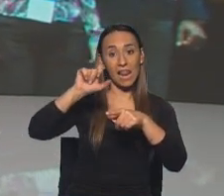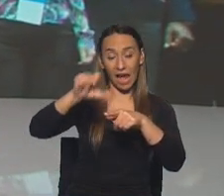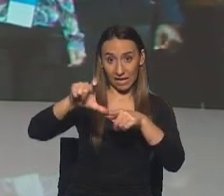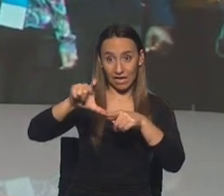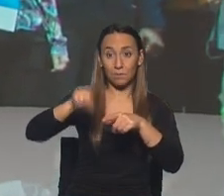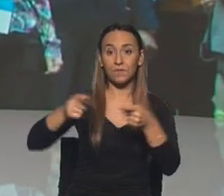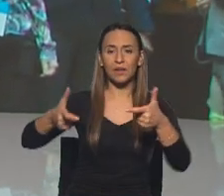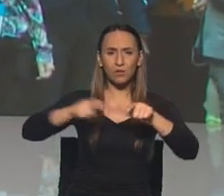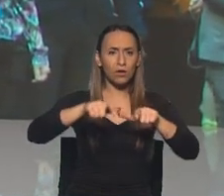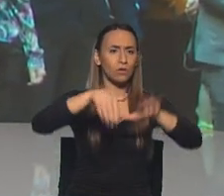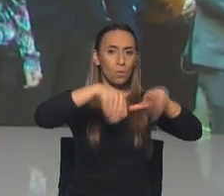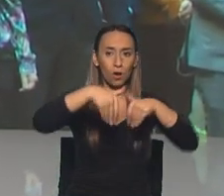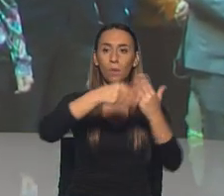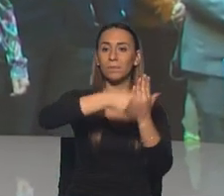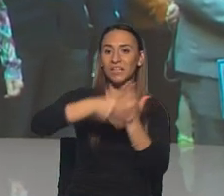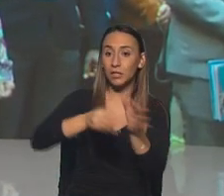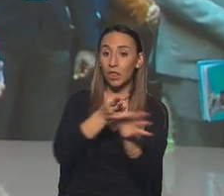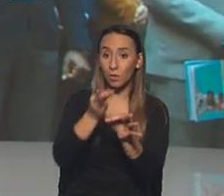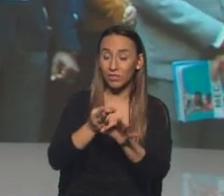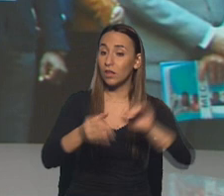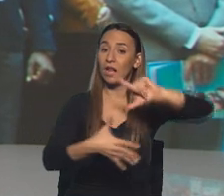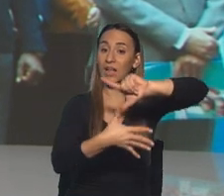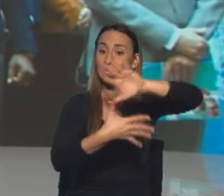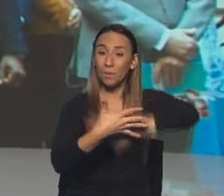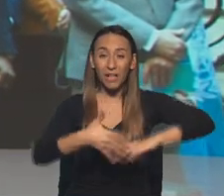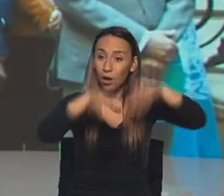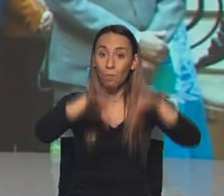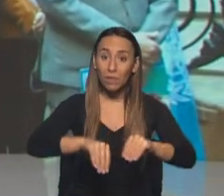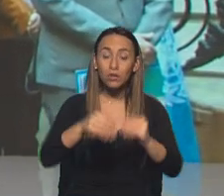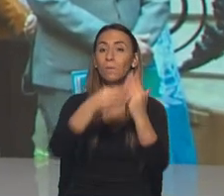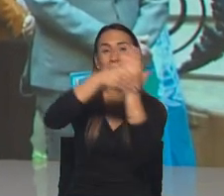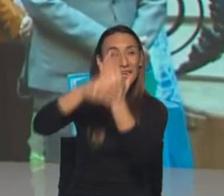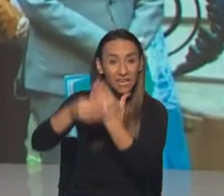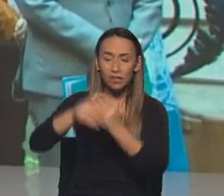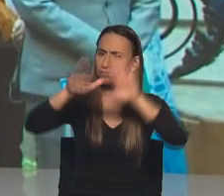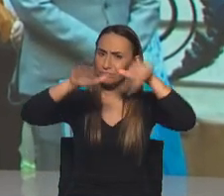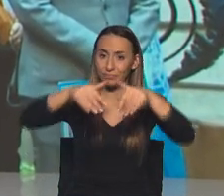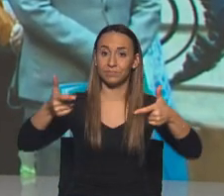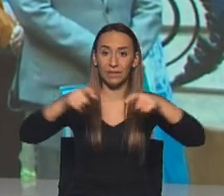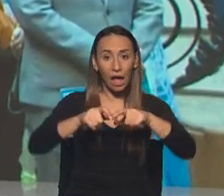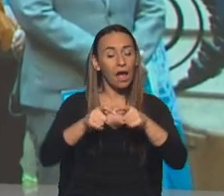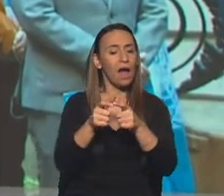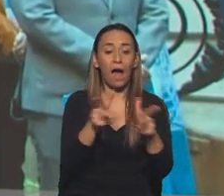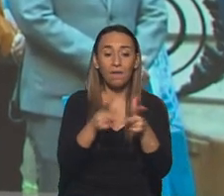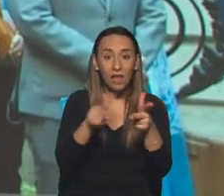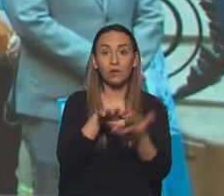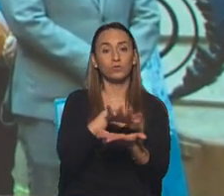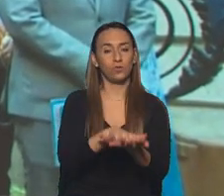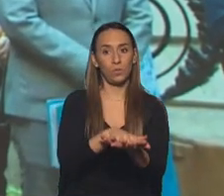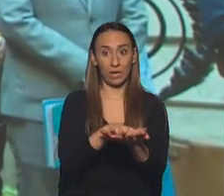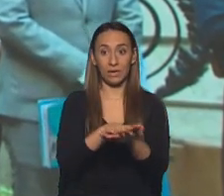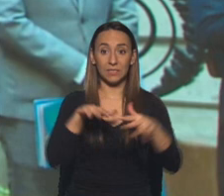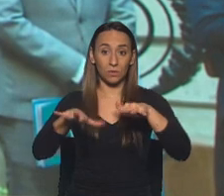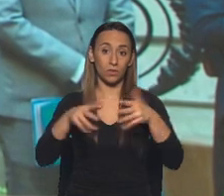educación de toda américa latina habló de lo que pasa con la guerra con el conflicto entre ucrania y